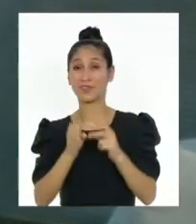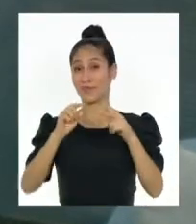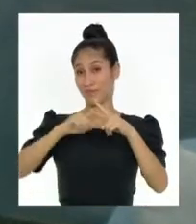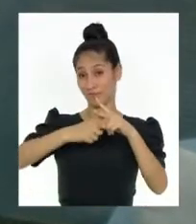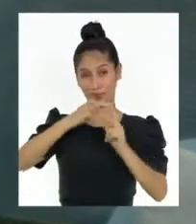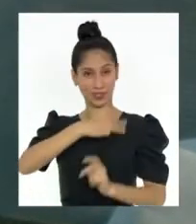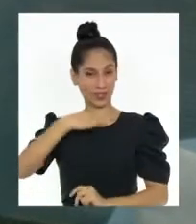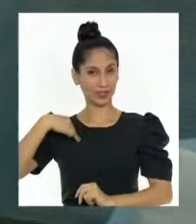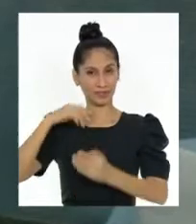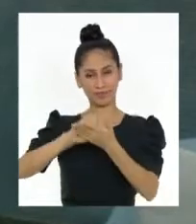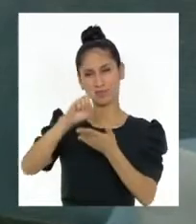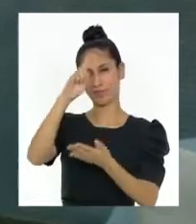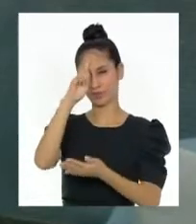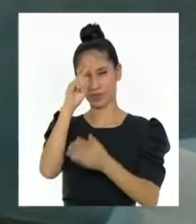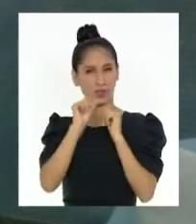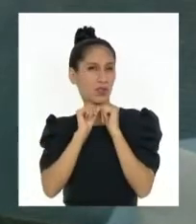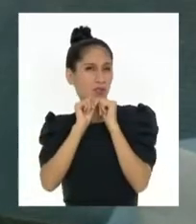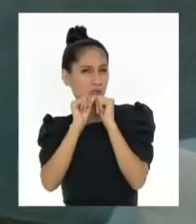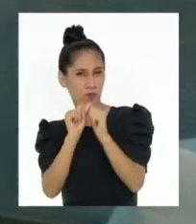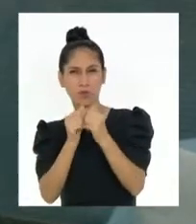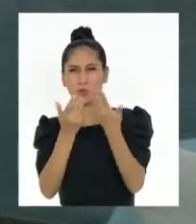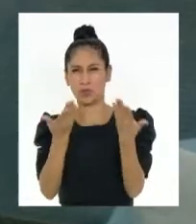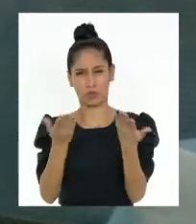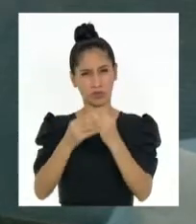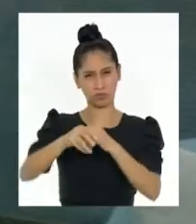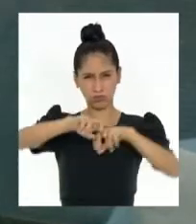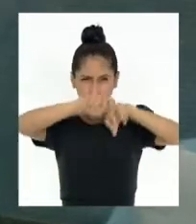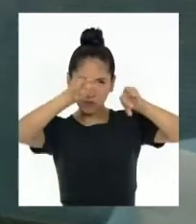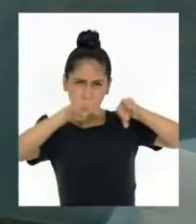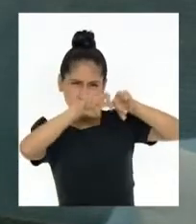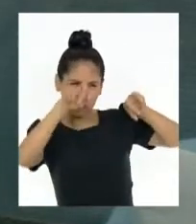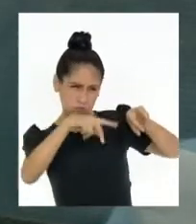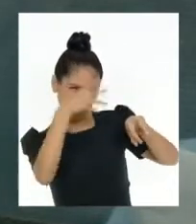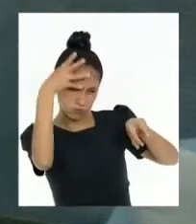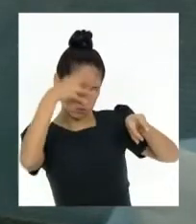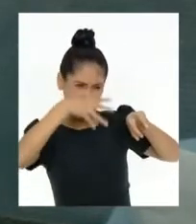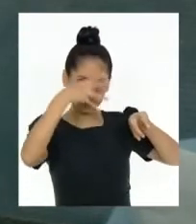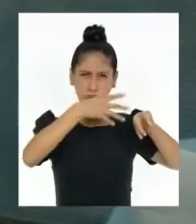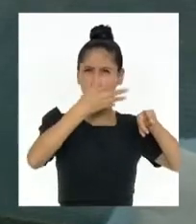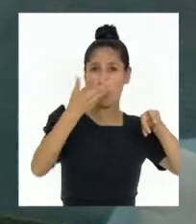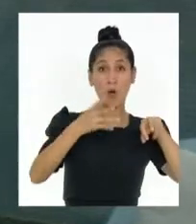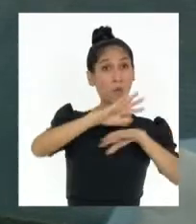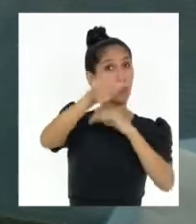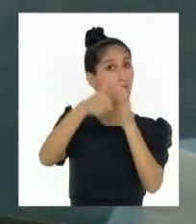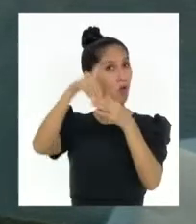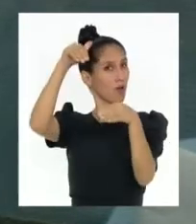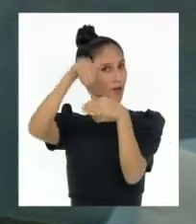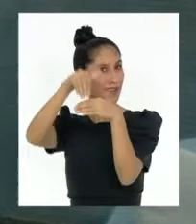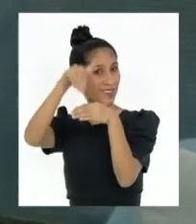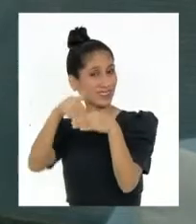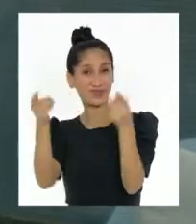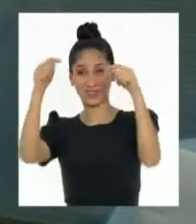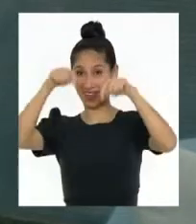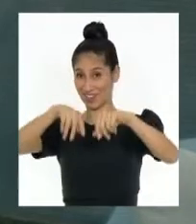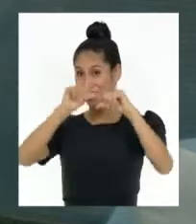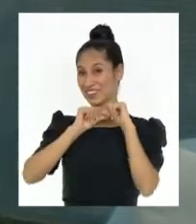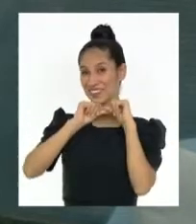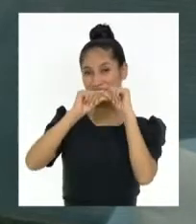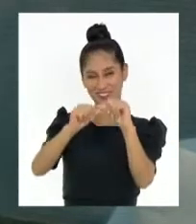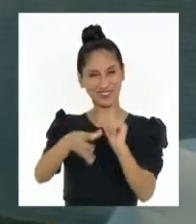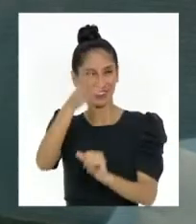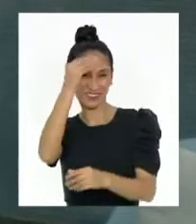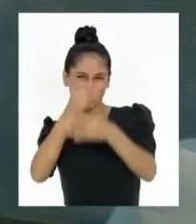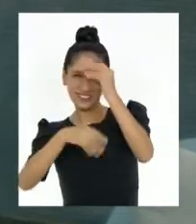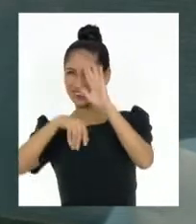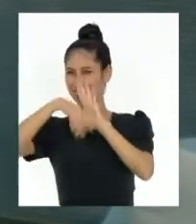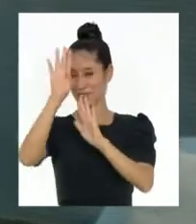de Educación. Seguimos con nuestra gran tarea de investigar a mayor profundidad sobre el proceso electoral. Por eso, hoy seguiremos aprendiendo más para